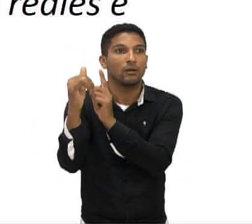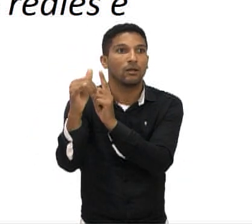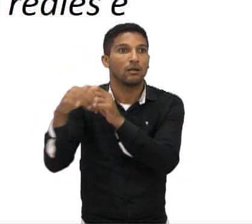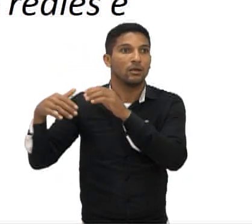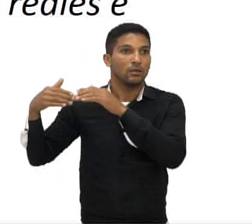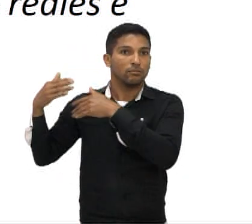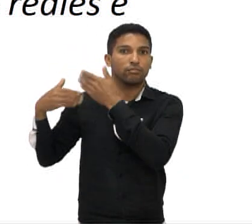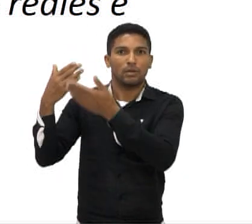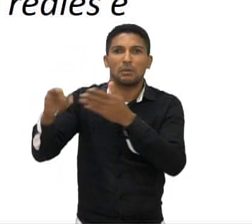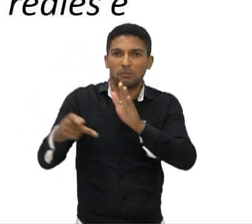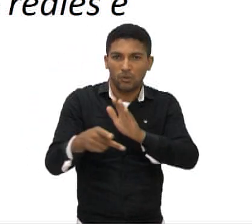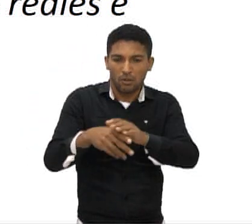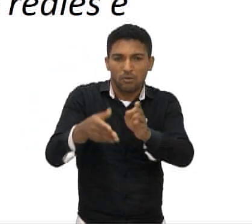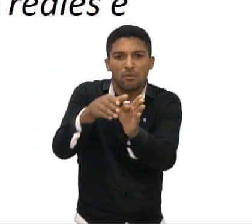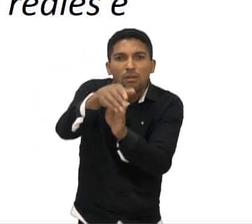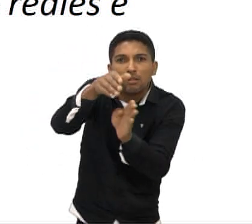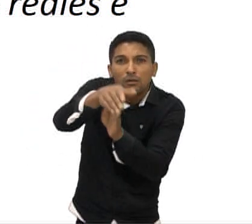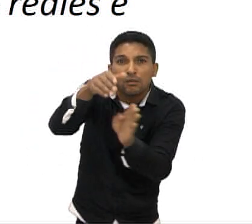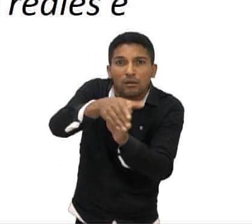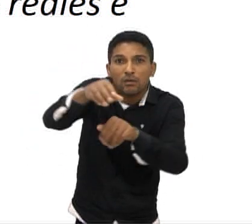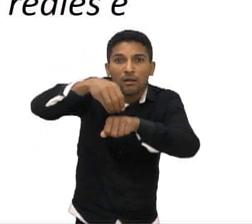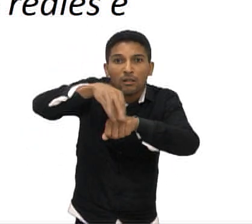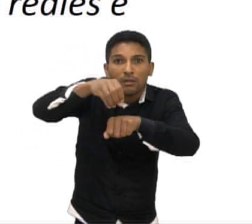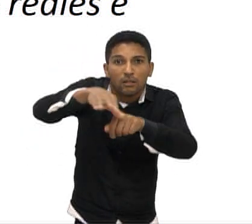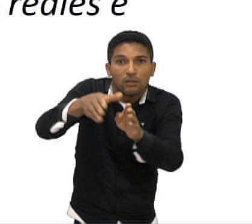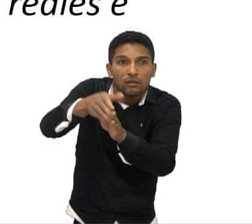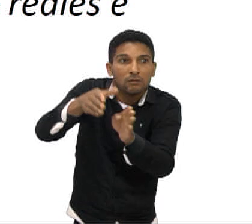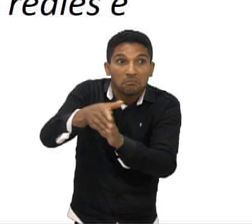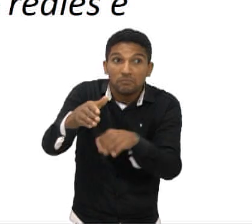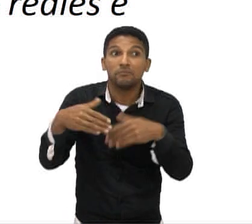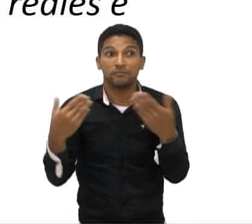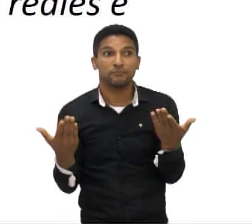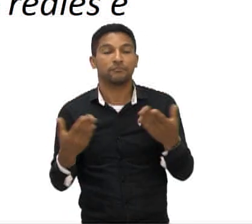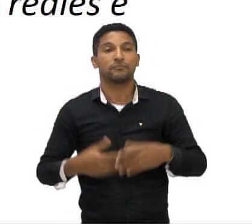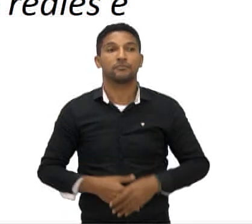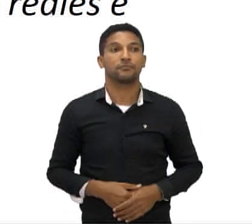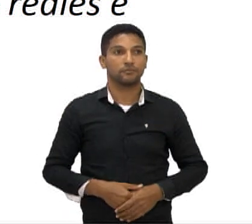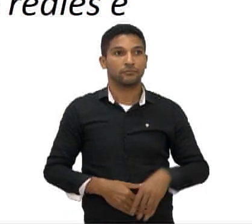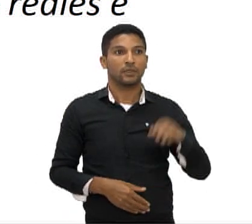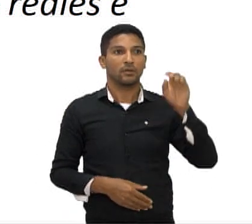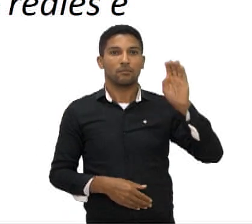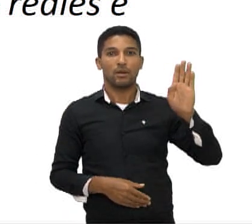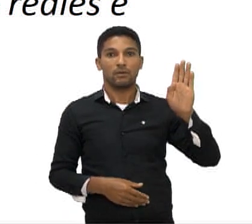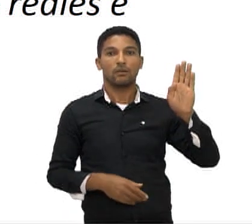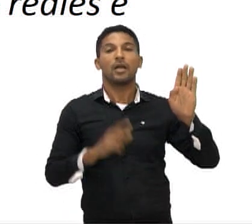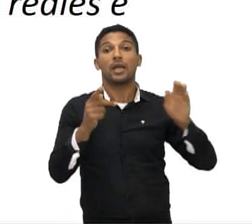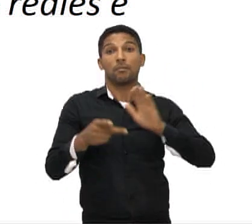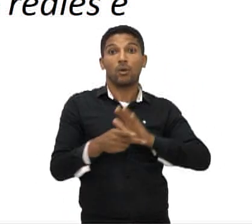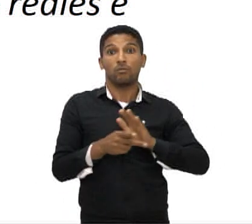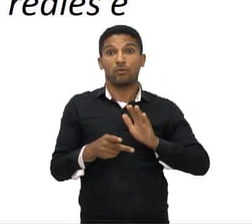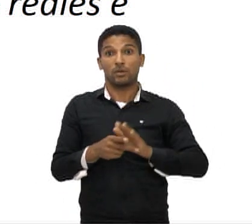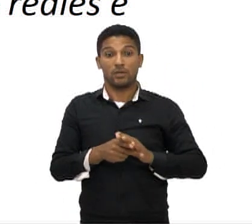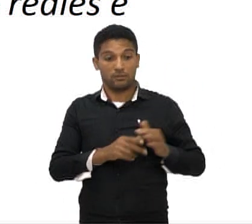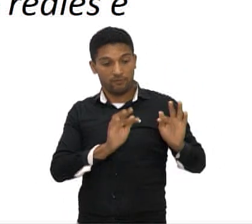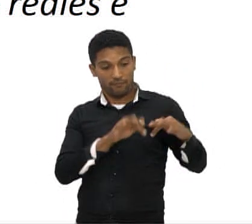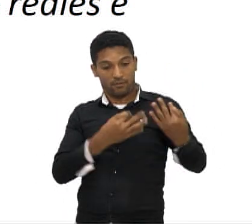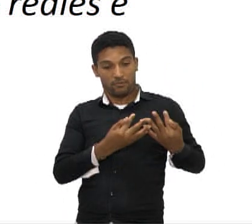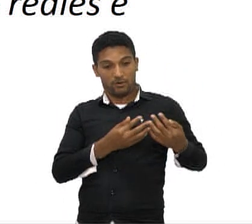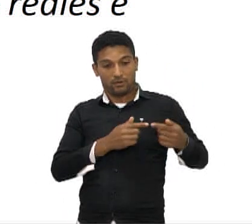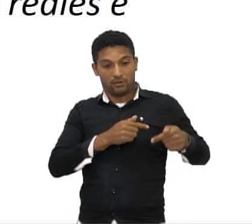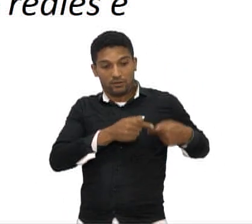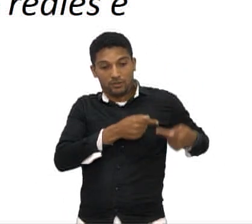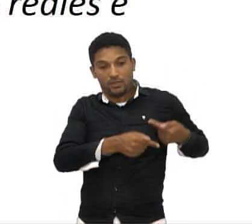B. Son relatos orales que se transmiten de generación por generación de forma oral